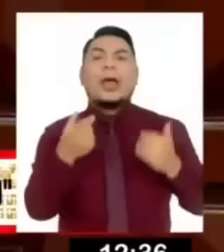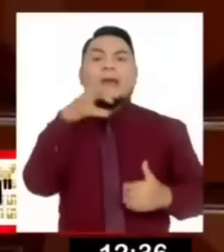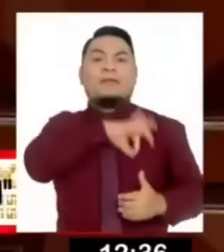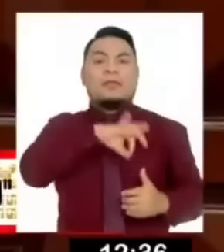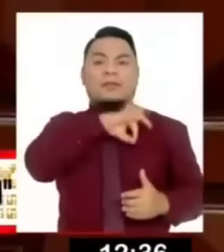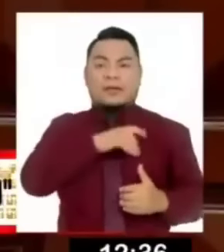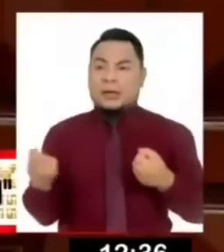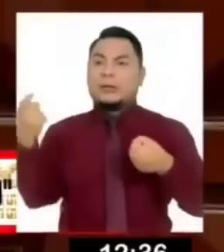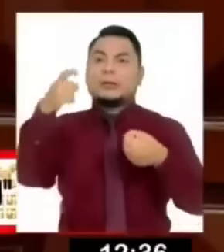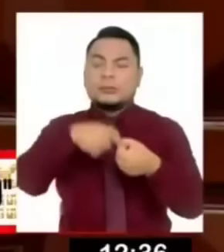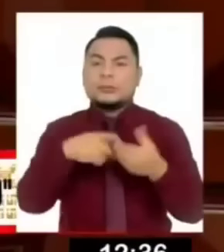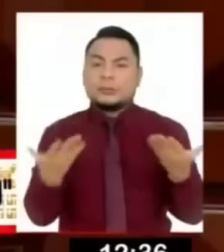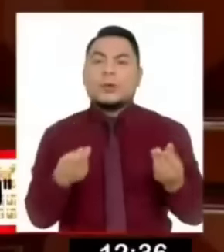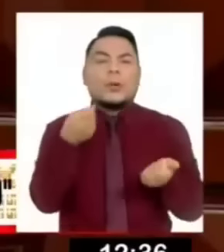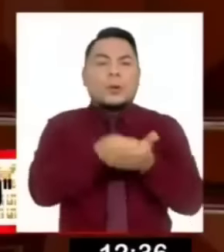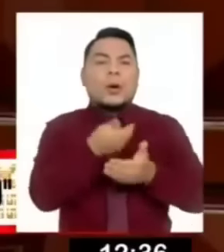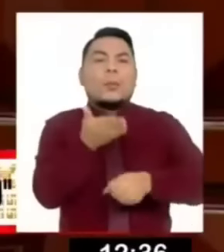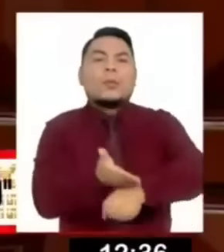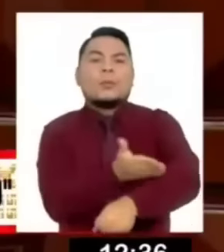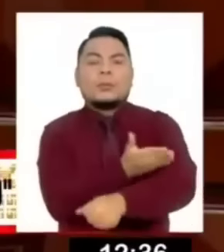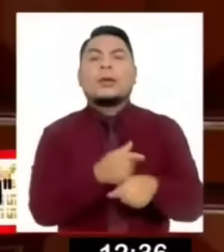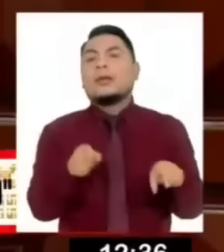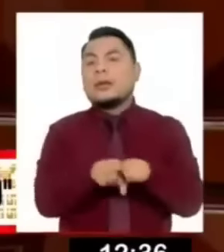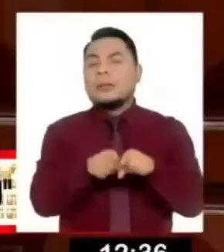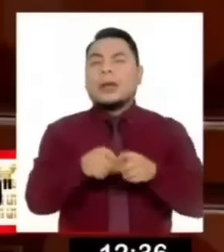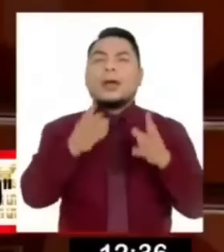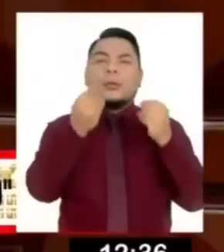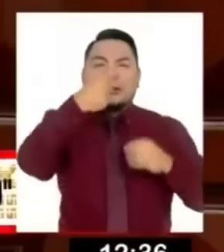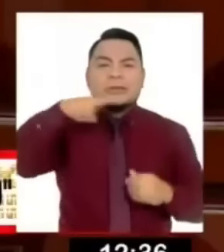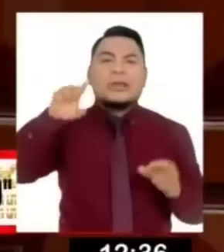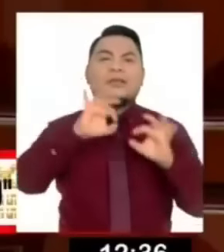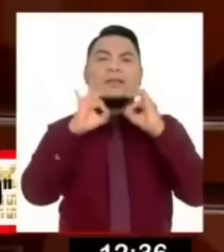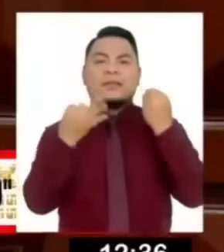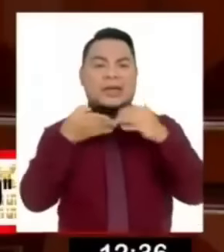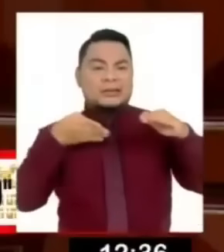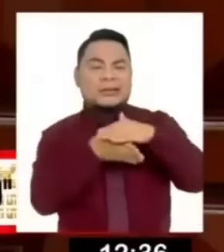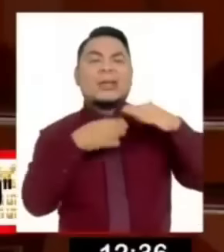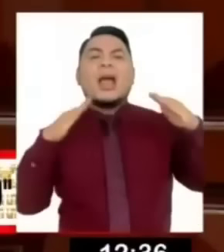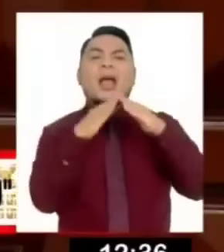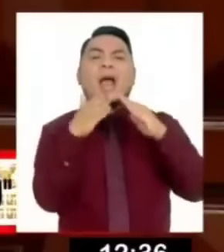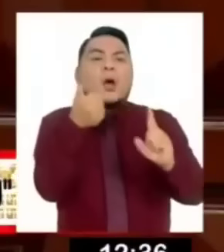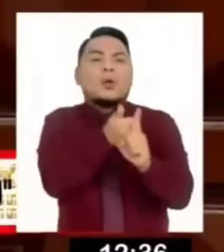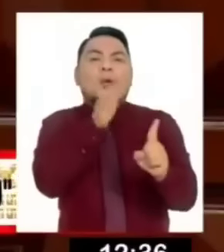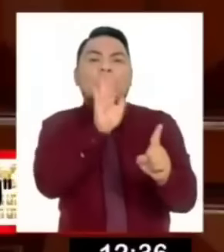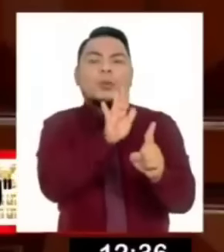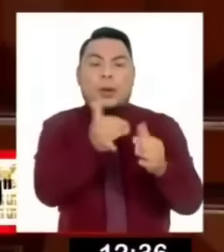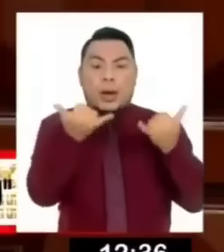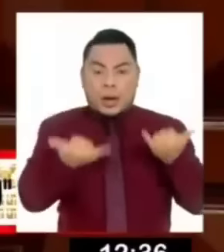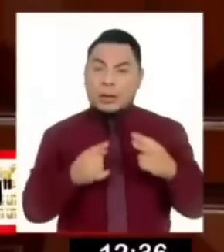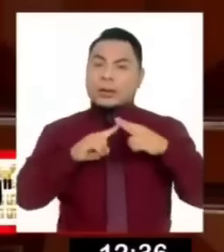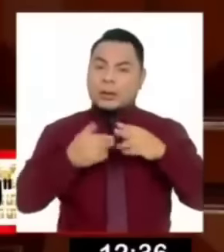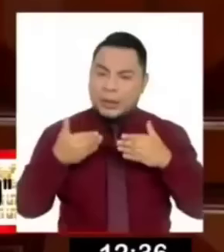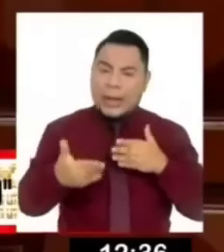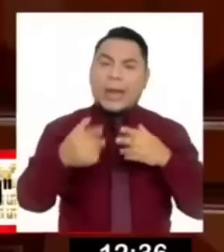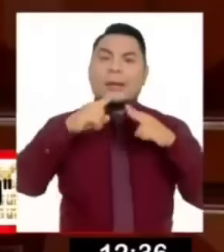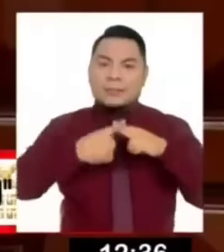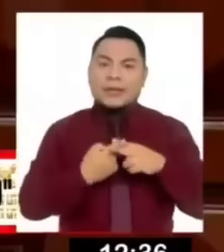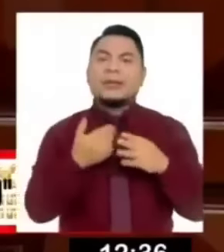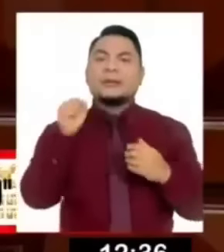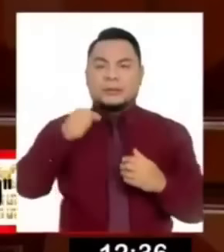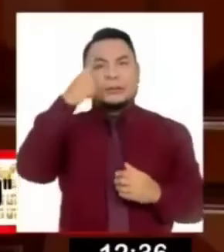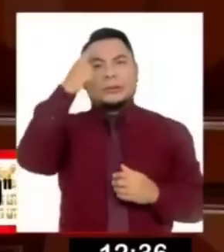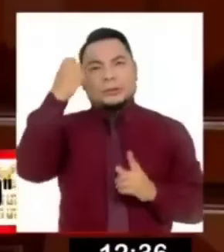beneficiarios. La esperanza de cientos de miles de familias para acceder a un techo propio a partir de hoy empieza